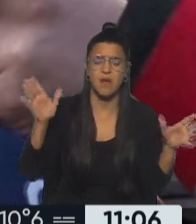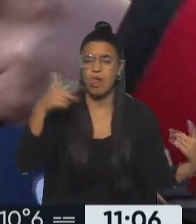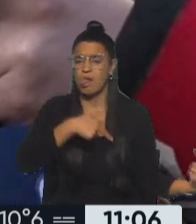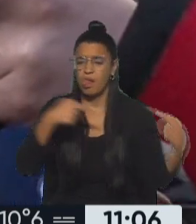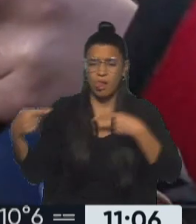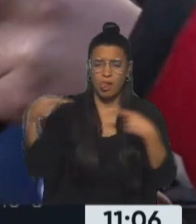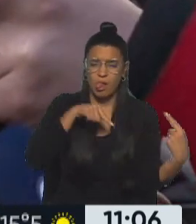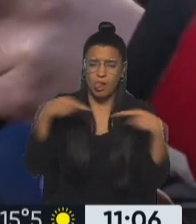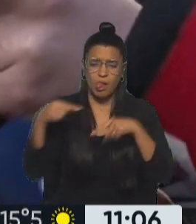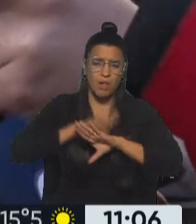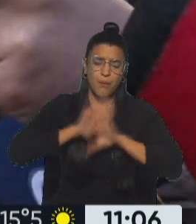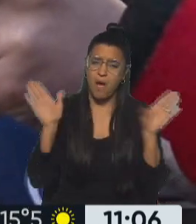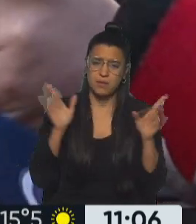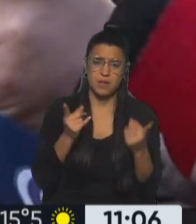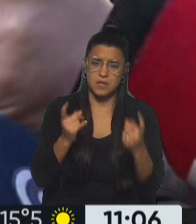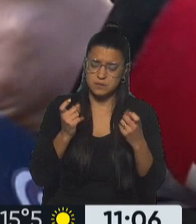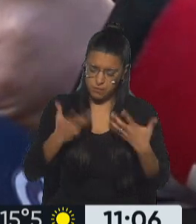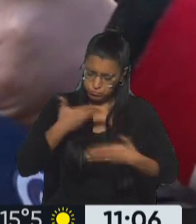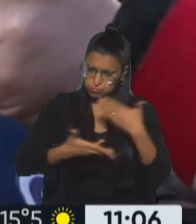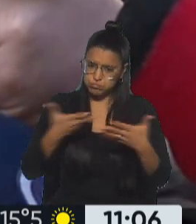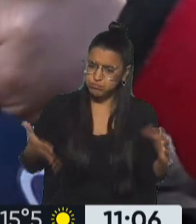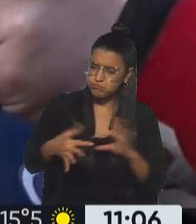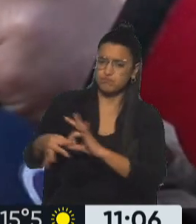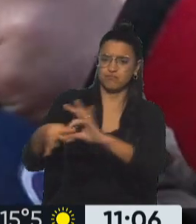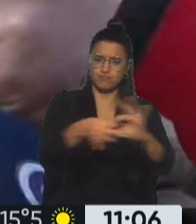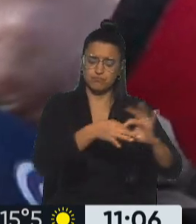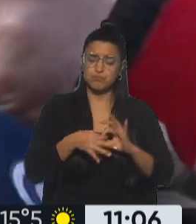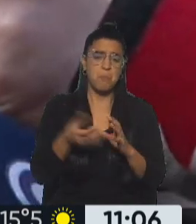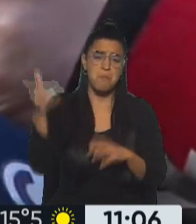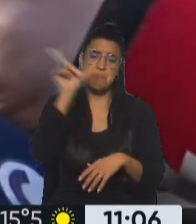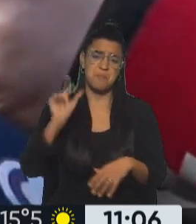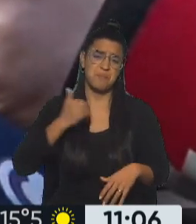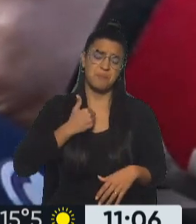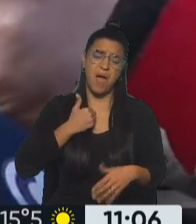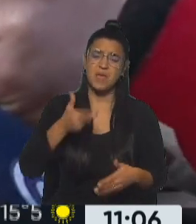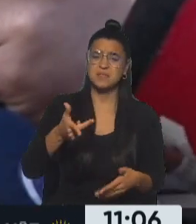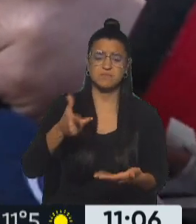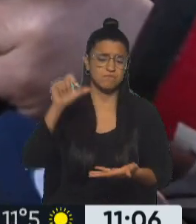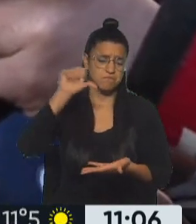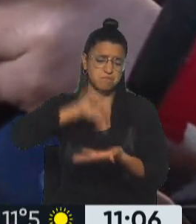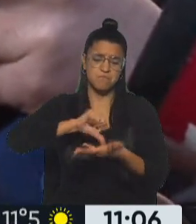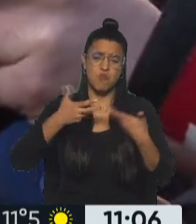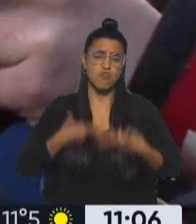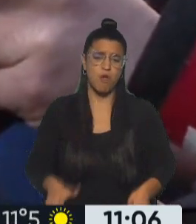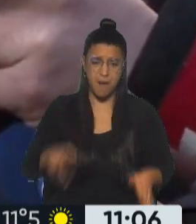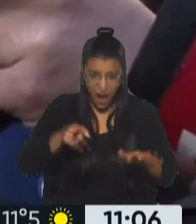gato. Precisamos unirnos y ser un país normal. Siendo un país normal, la Argentina tiene todas las